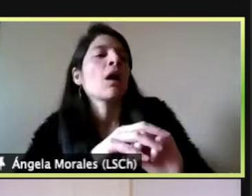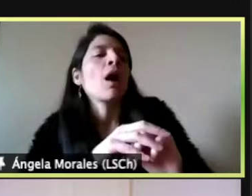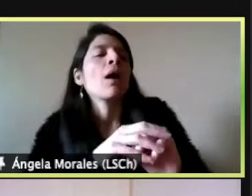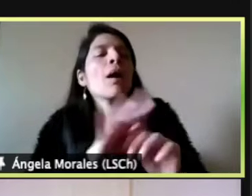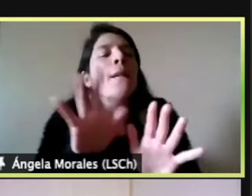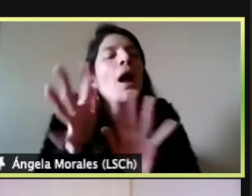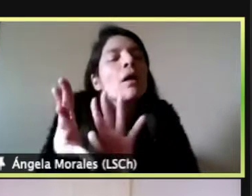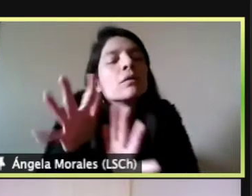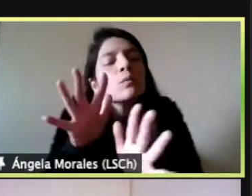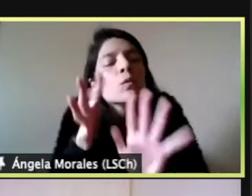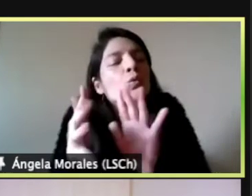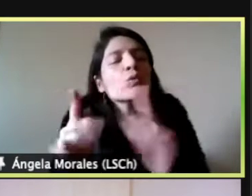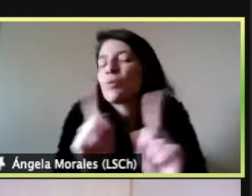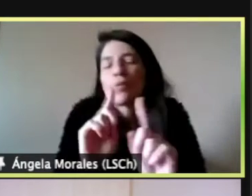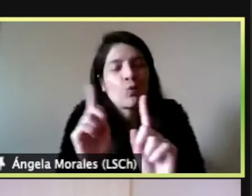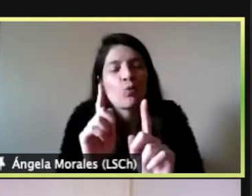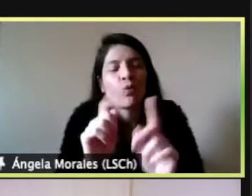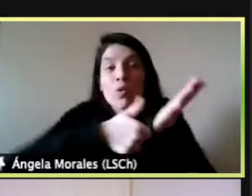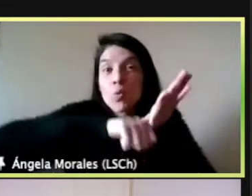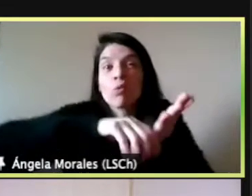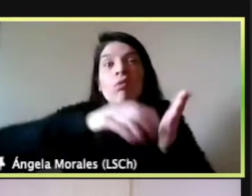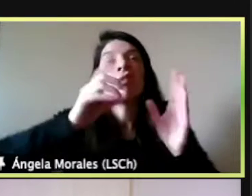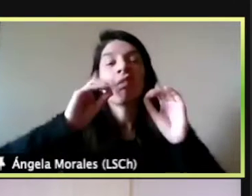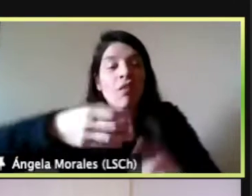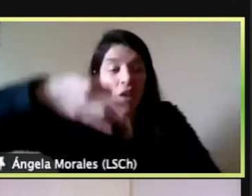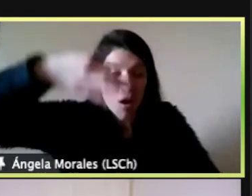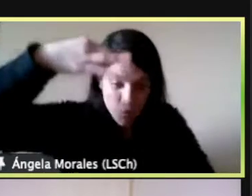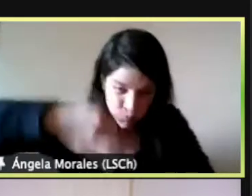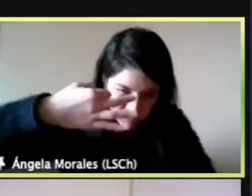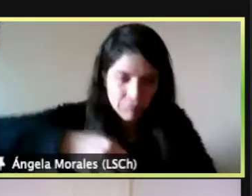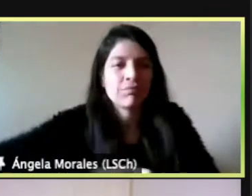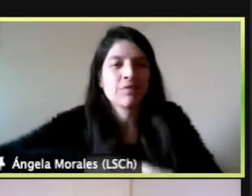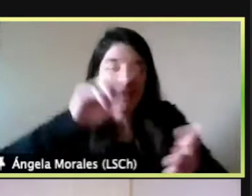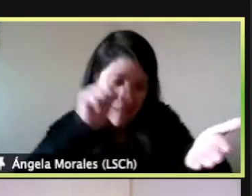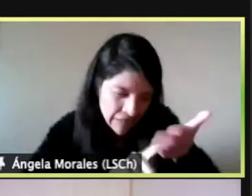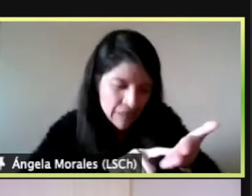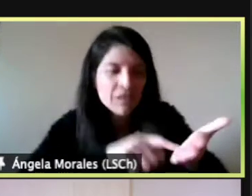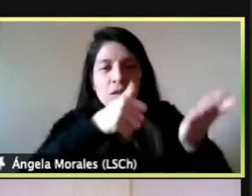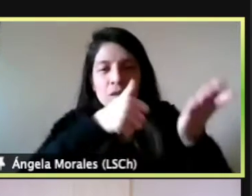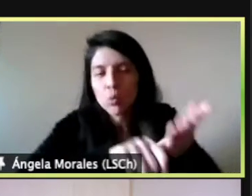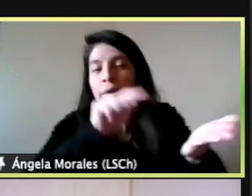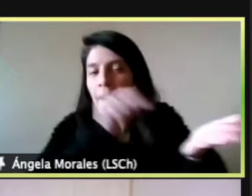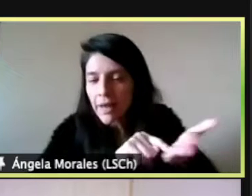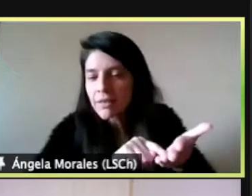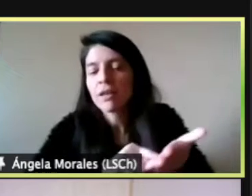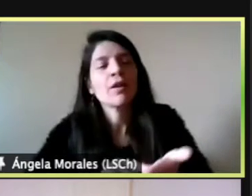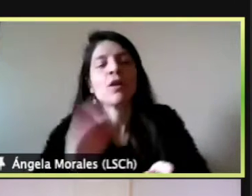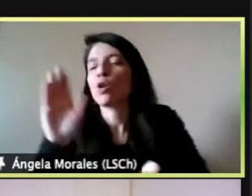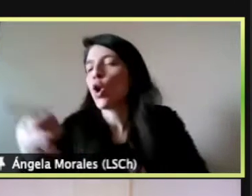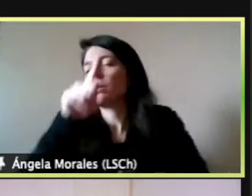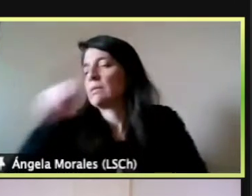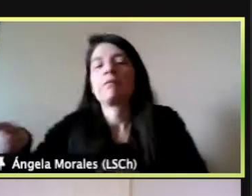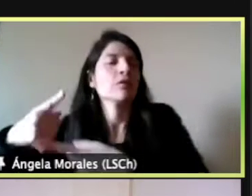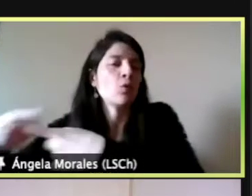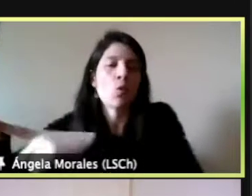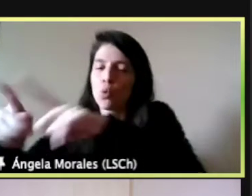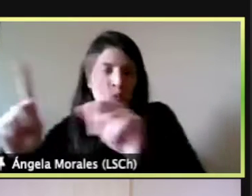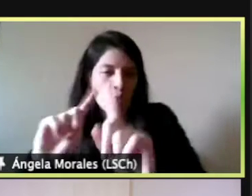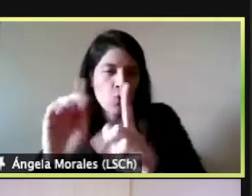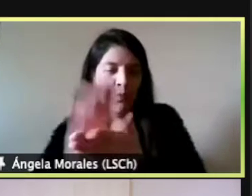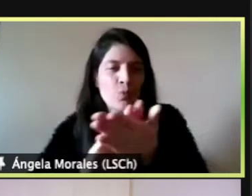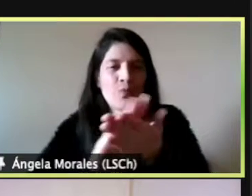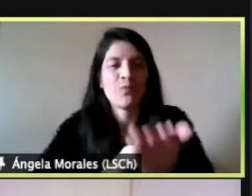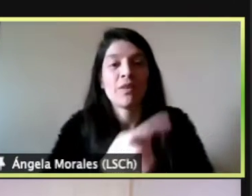ser exacto. Es ese valor o ningún otro. Porque cada uno de los chilenos, por ejemplo, tenemos un